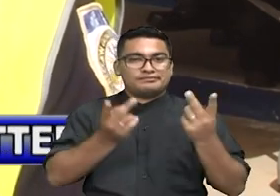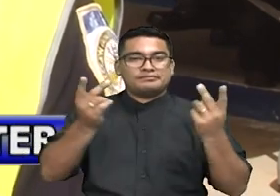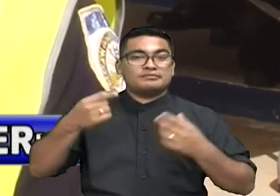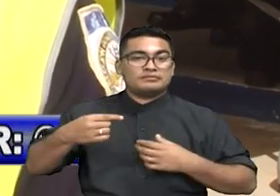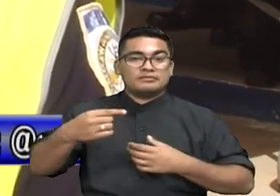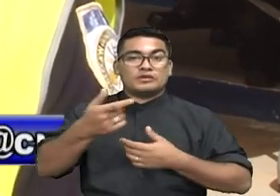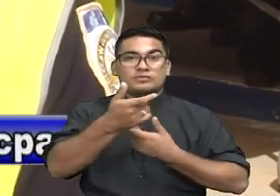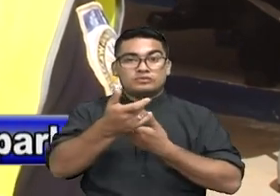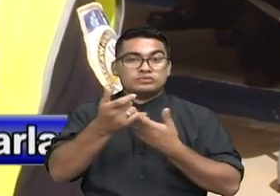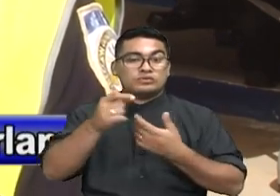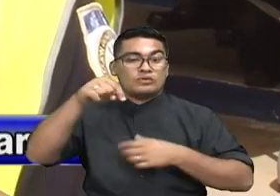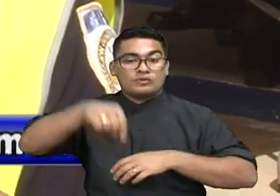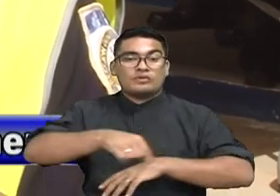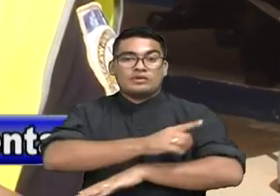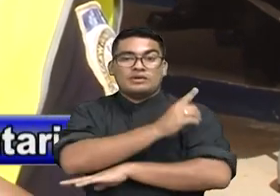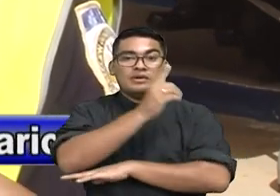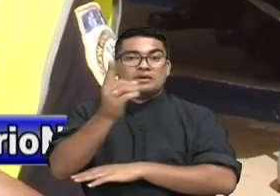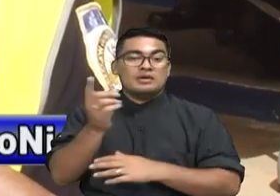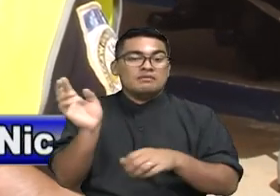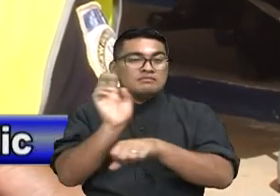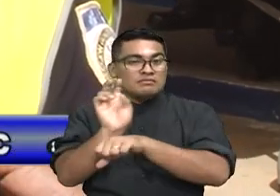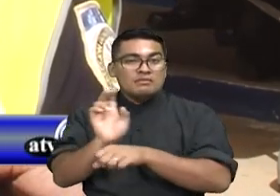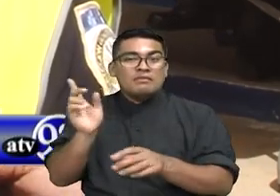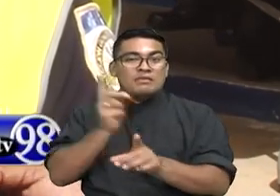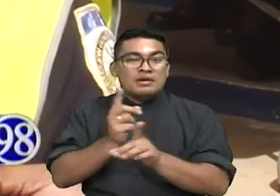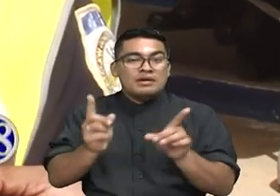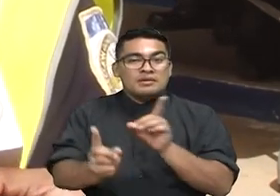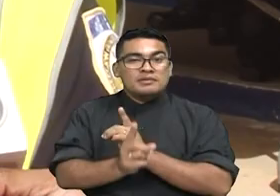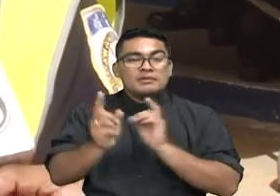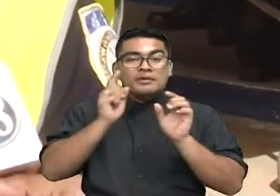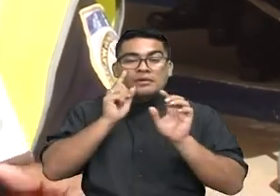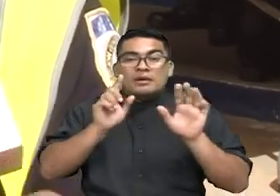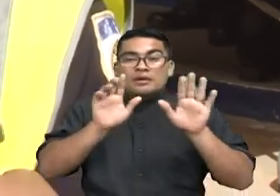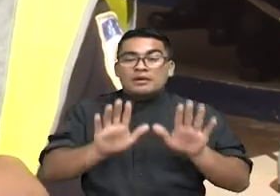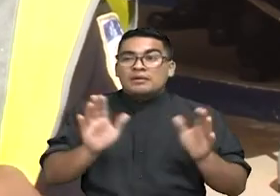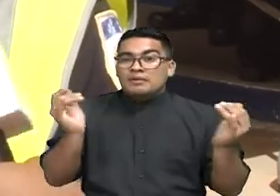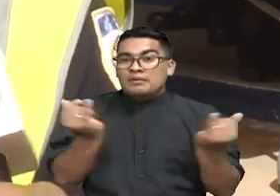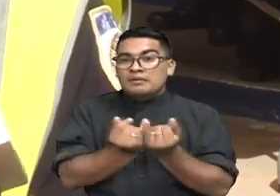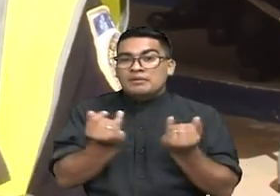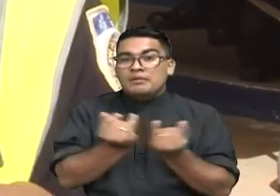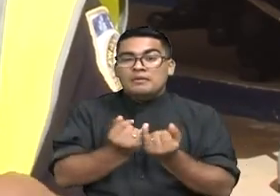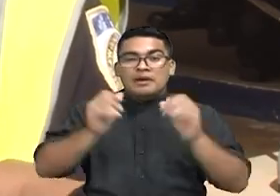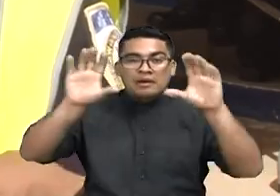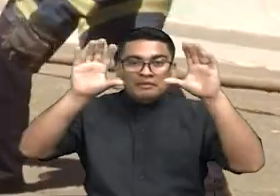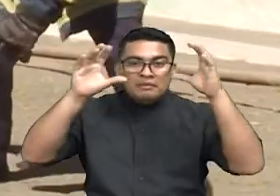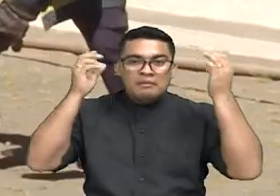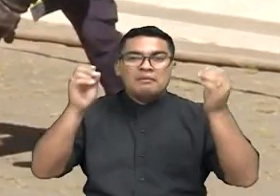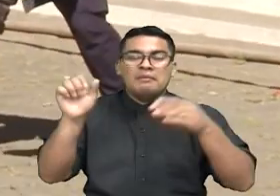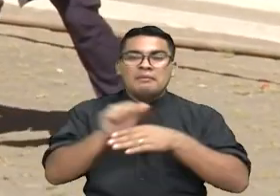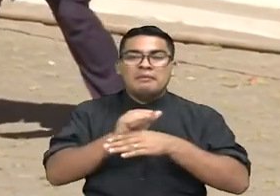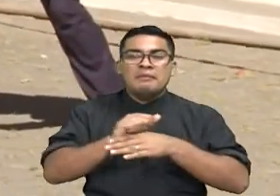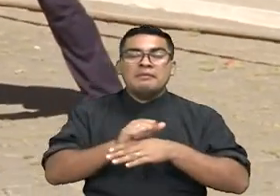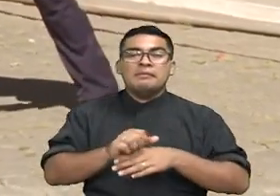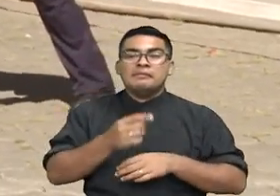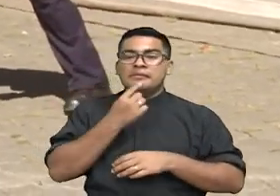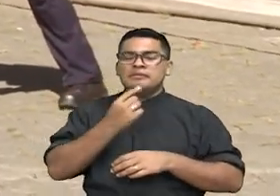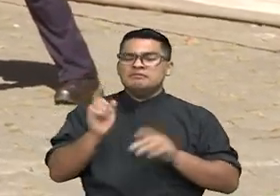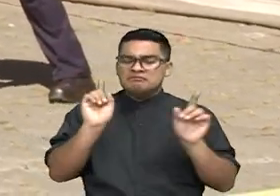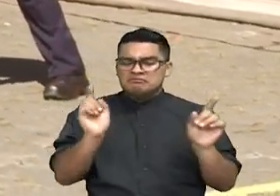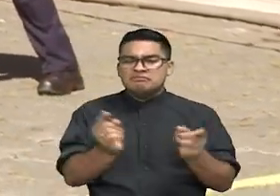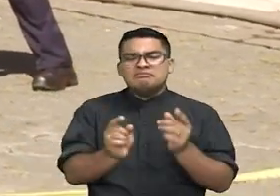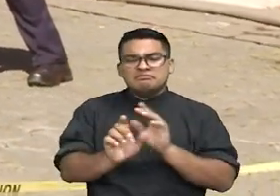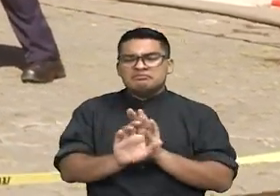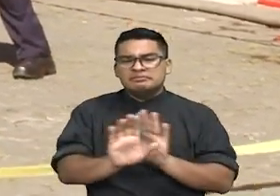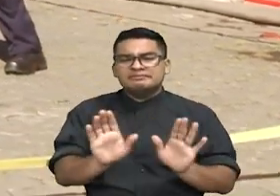bombero, hoy en día nosotros como inspectores pues tenemos que tener más conocimiento y se nos ha dado tanto clase teórica como práctica. En conclusión podemos decir de